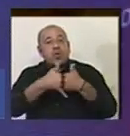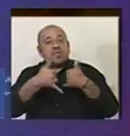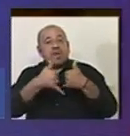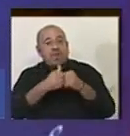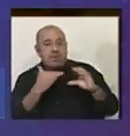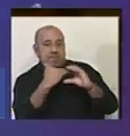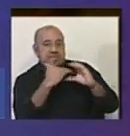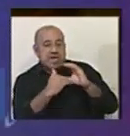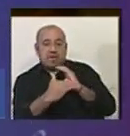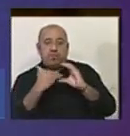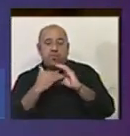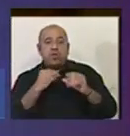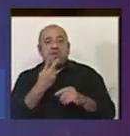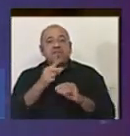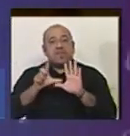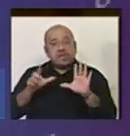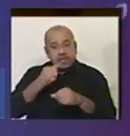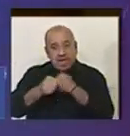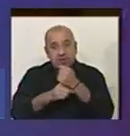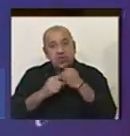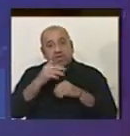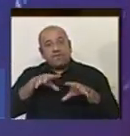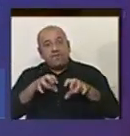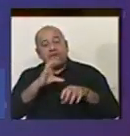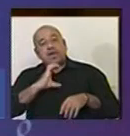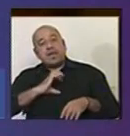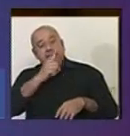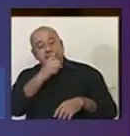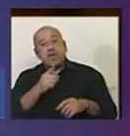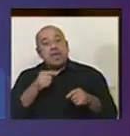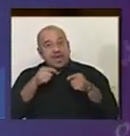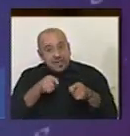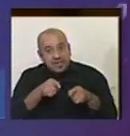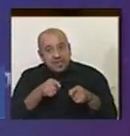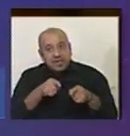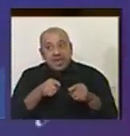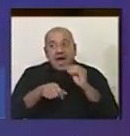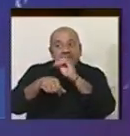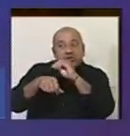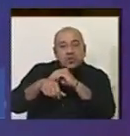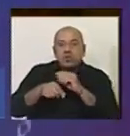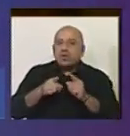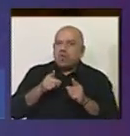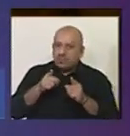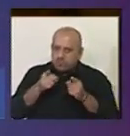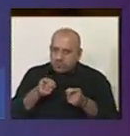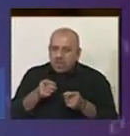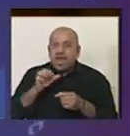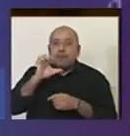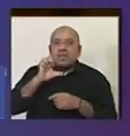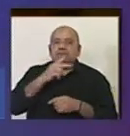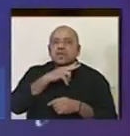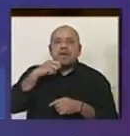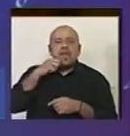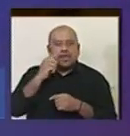de 27 años, que reside en Canadá, claro, es el que ha alertado de esta situación y el que ha demandado a la empresa israelí de